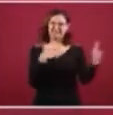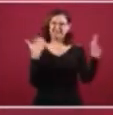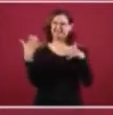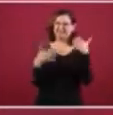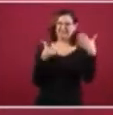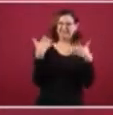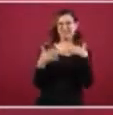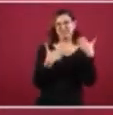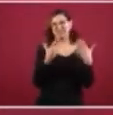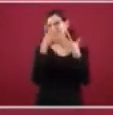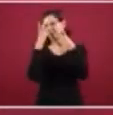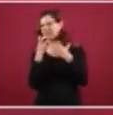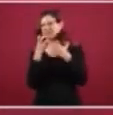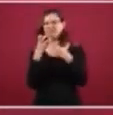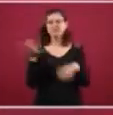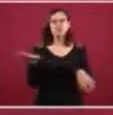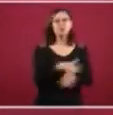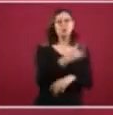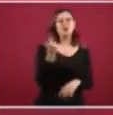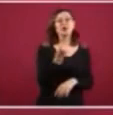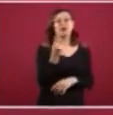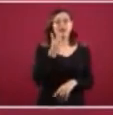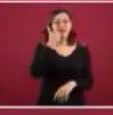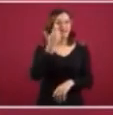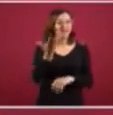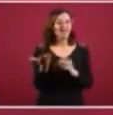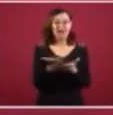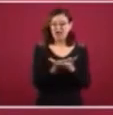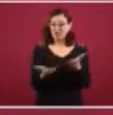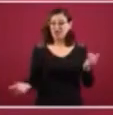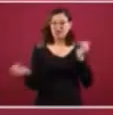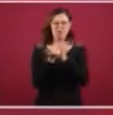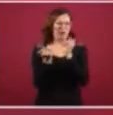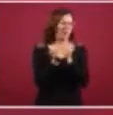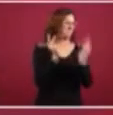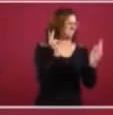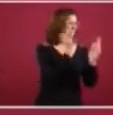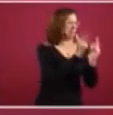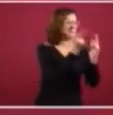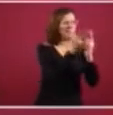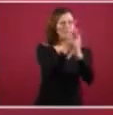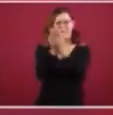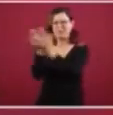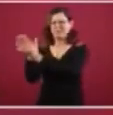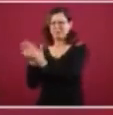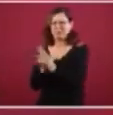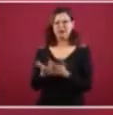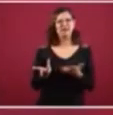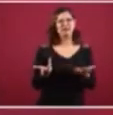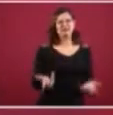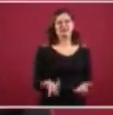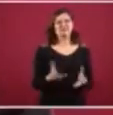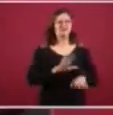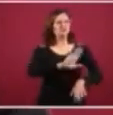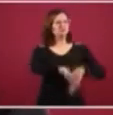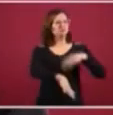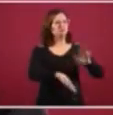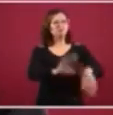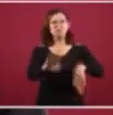Quisieran que se arrasara como era antes, que se apostara por las